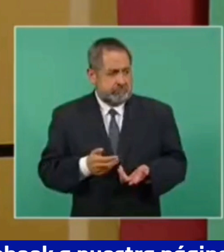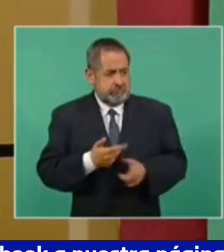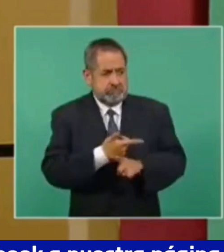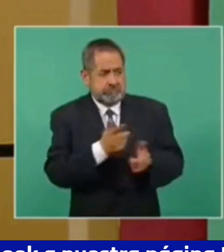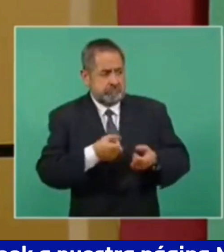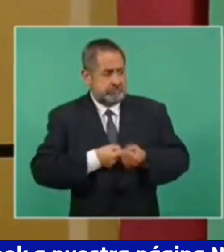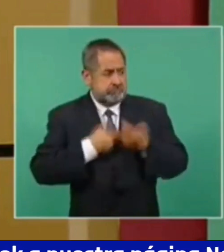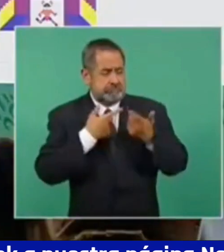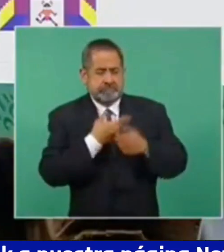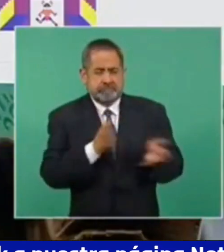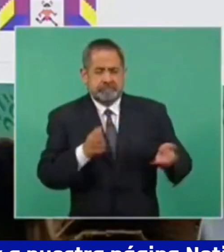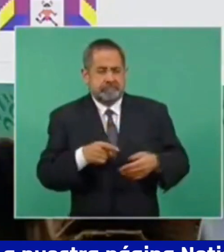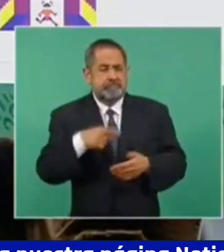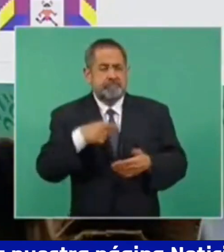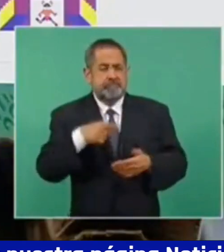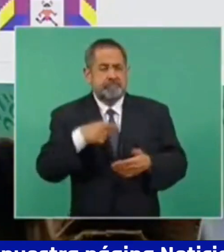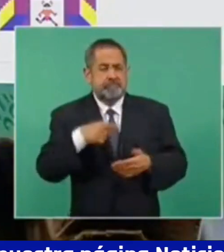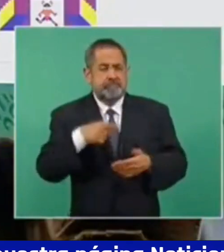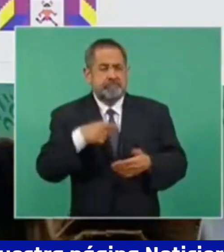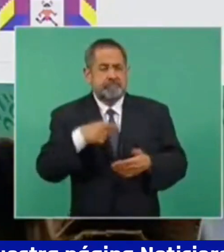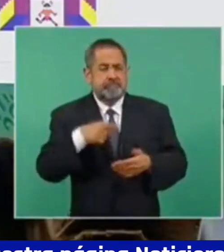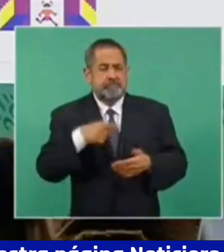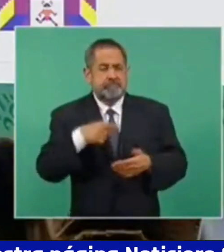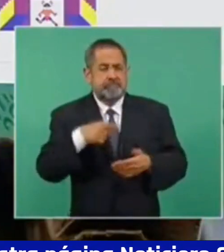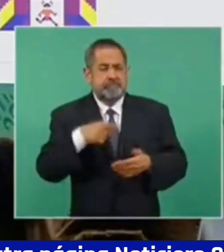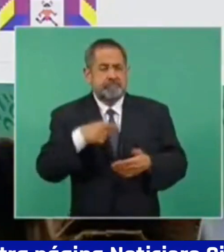o como les venga en gana.